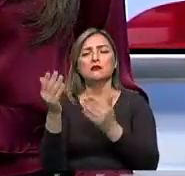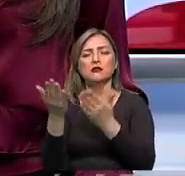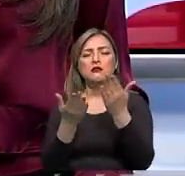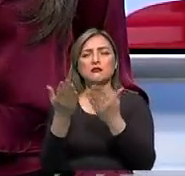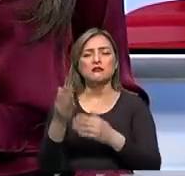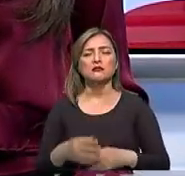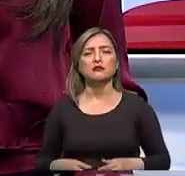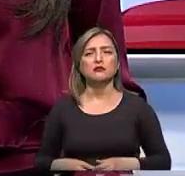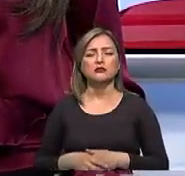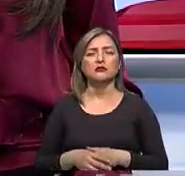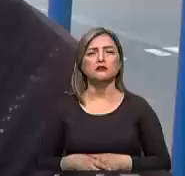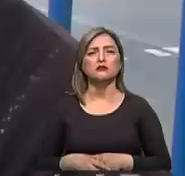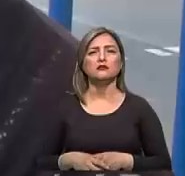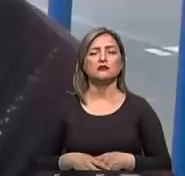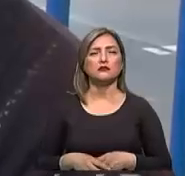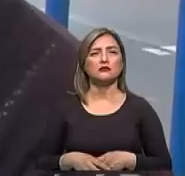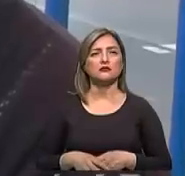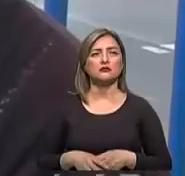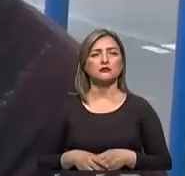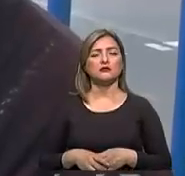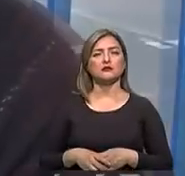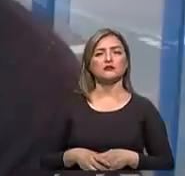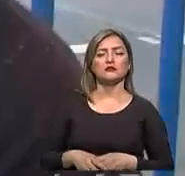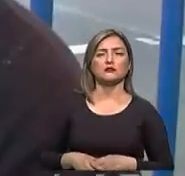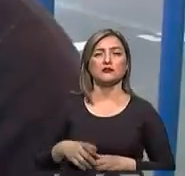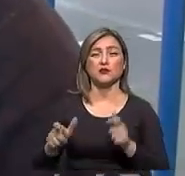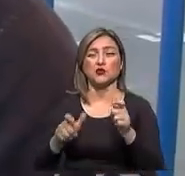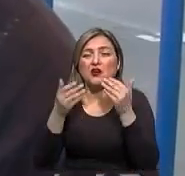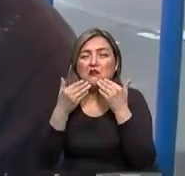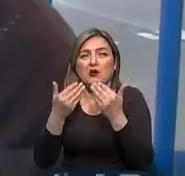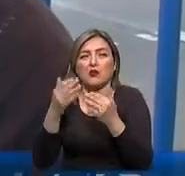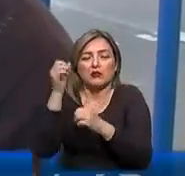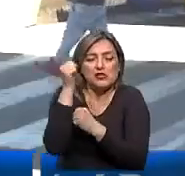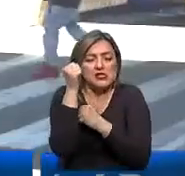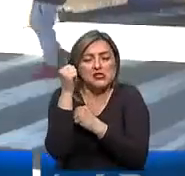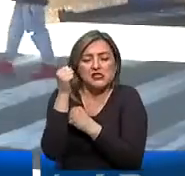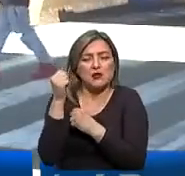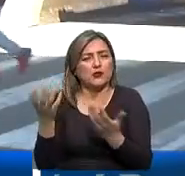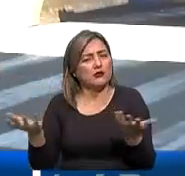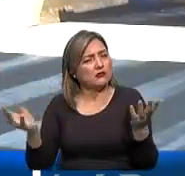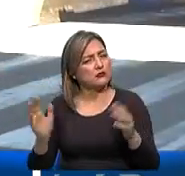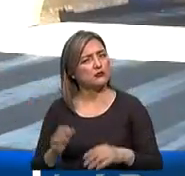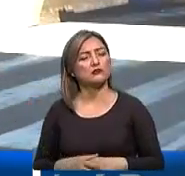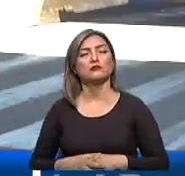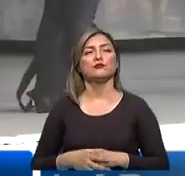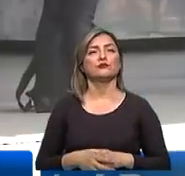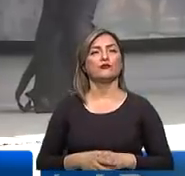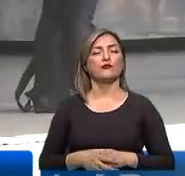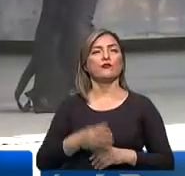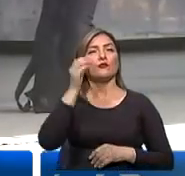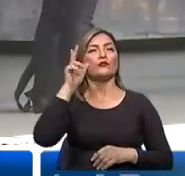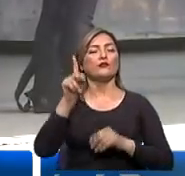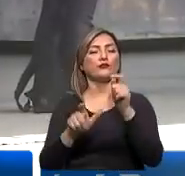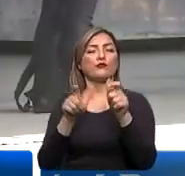servicio que prestan estas unidades. Debe haber un buen trato, como sardinas y papas nos lleva. Son las primeras reacciones de los usuarios